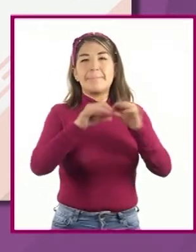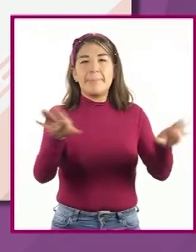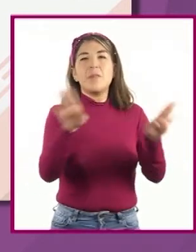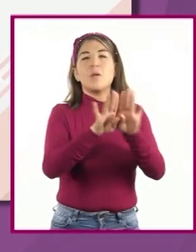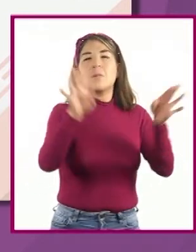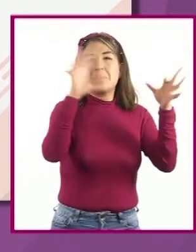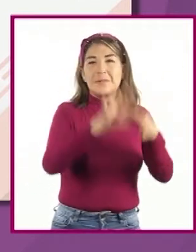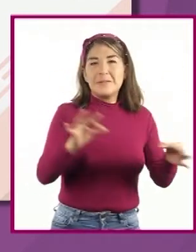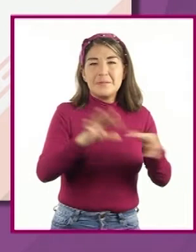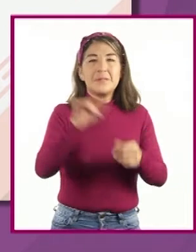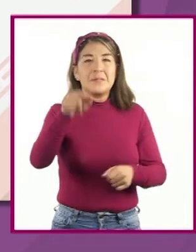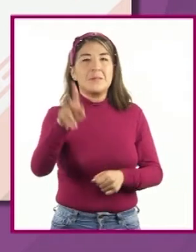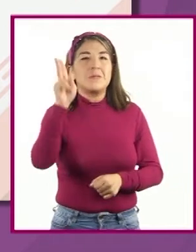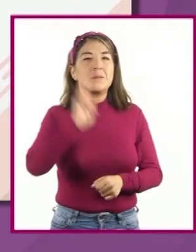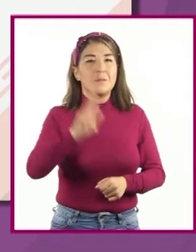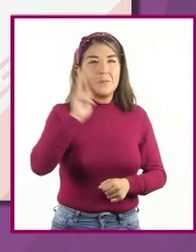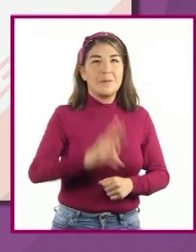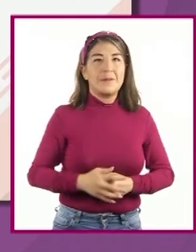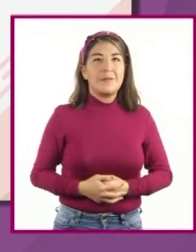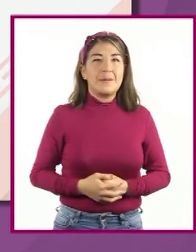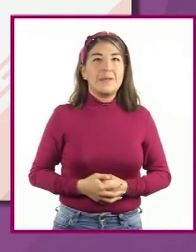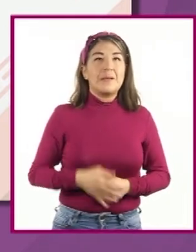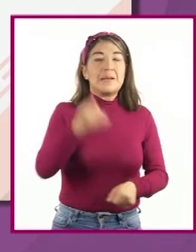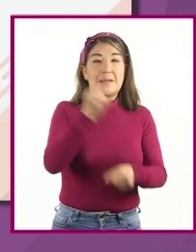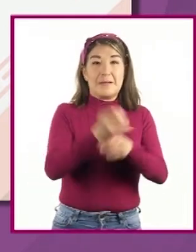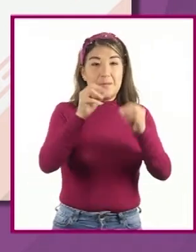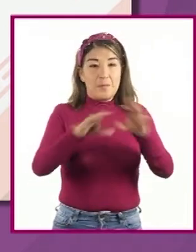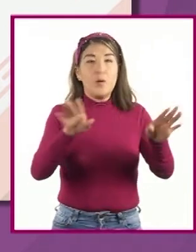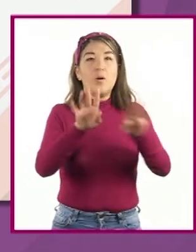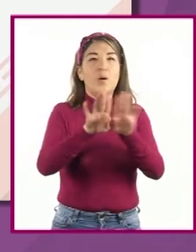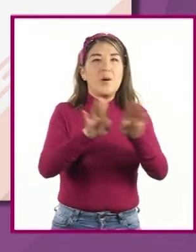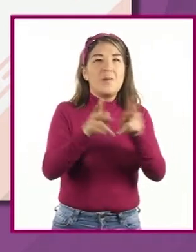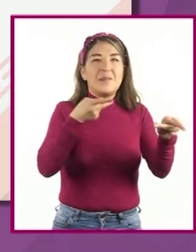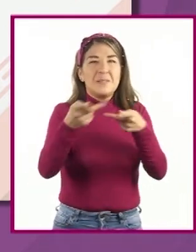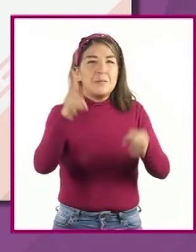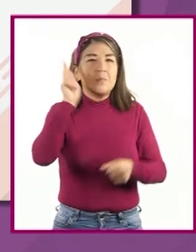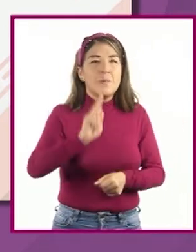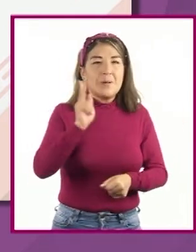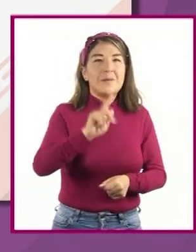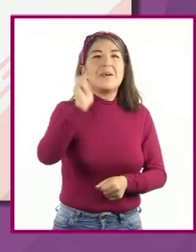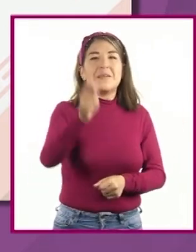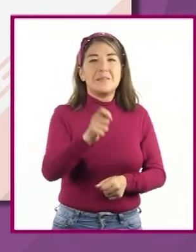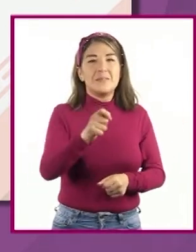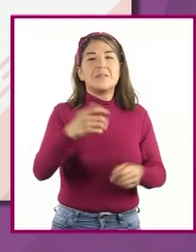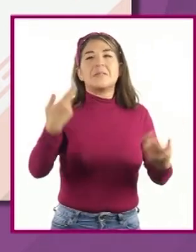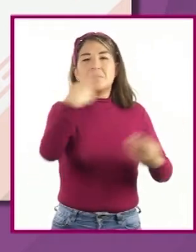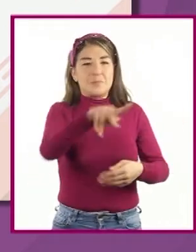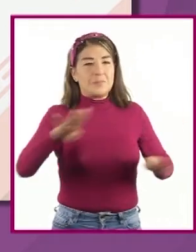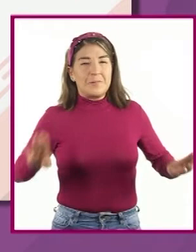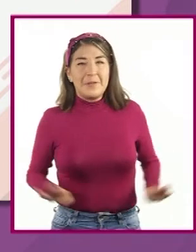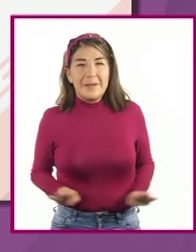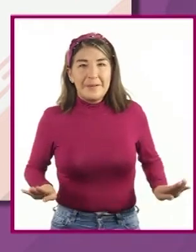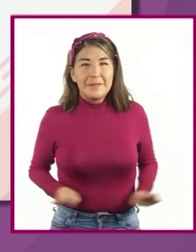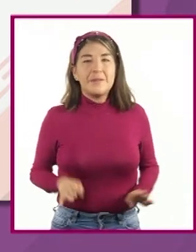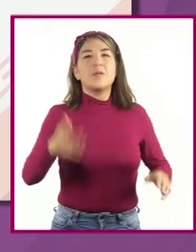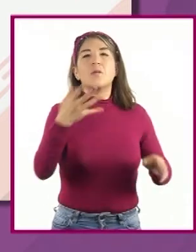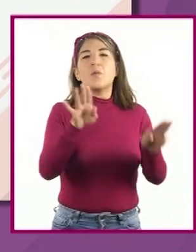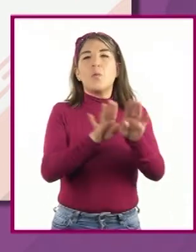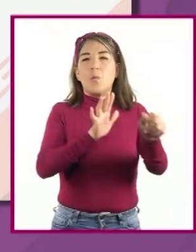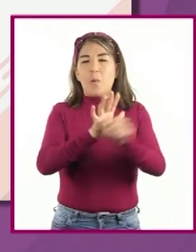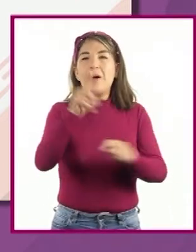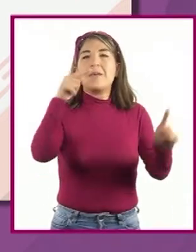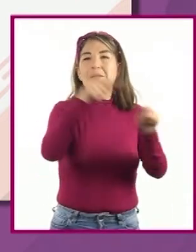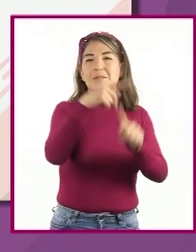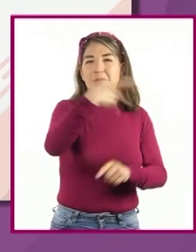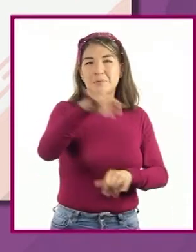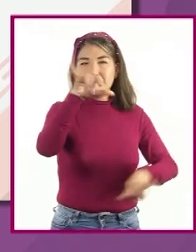describe el experimento. Los informes experimentales sirven para describir las características o cualidades del